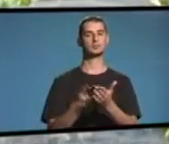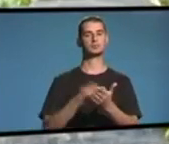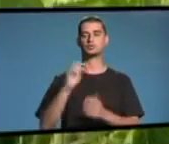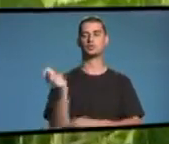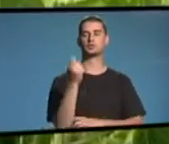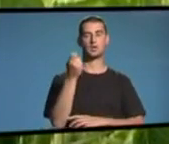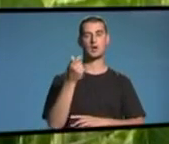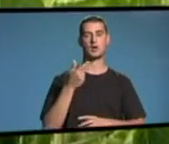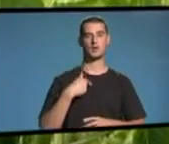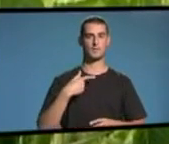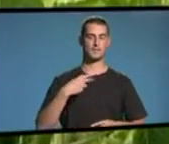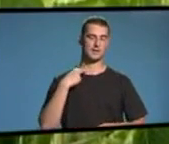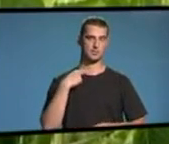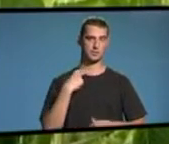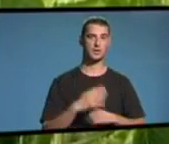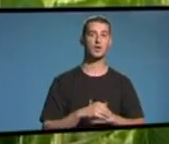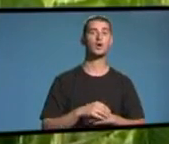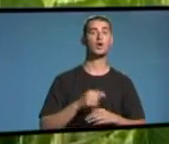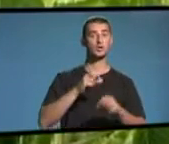en Quitiriz e Ocorgo.